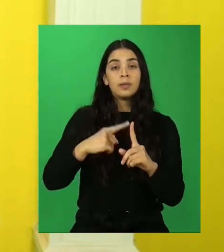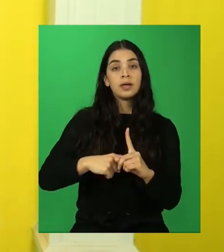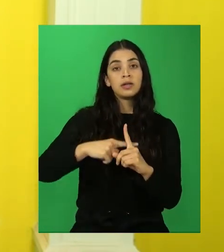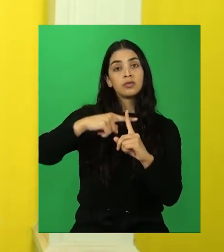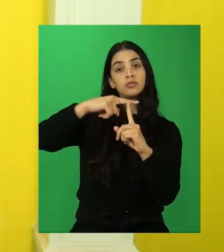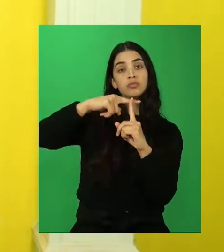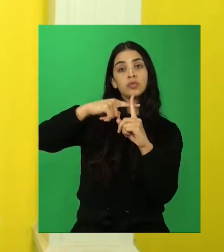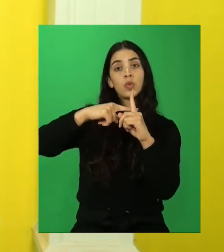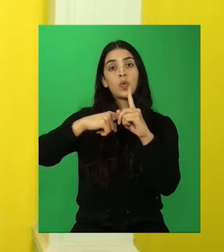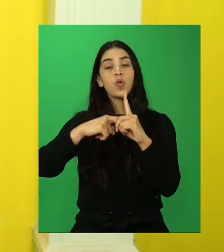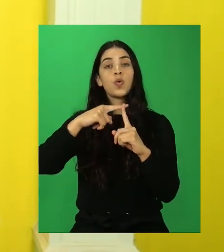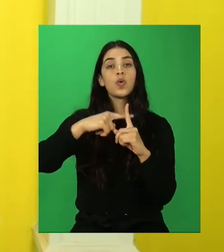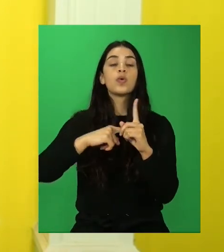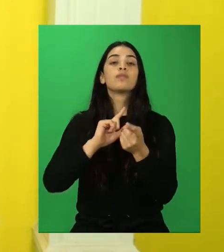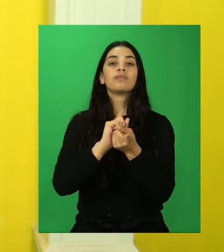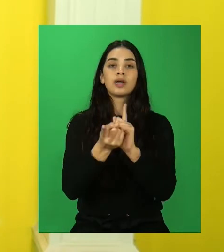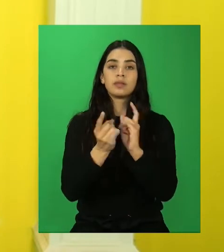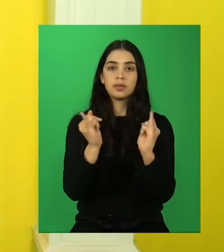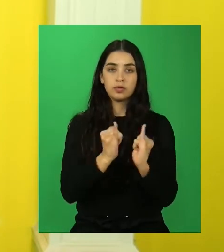temperaturas.